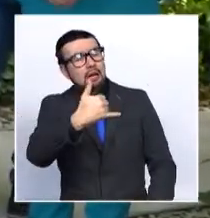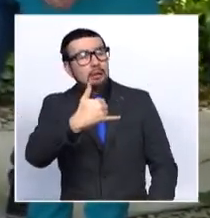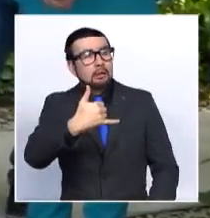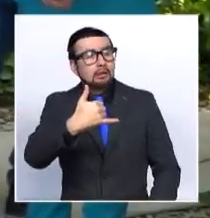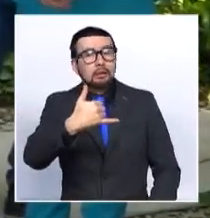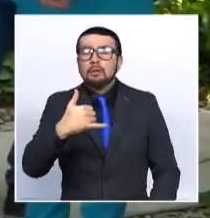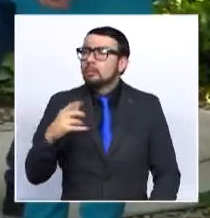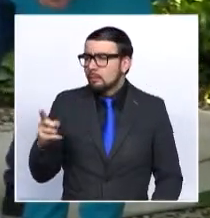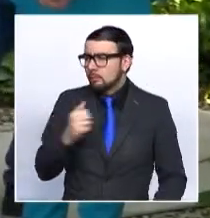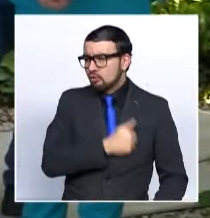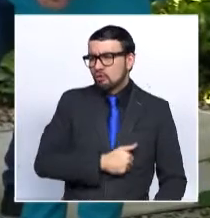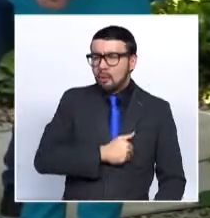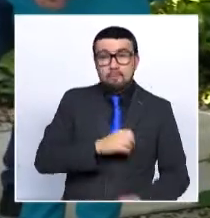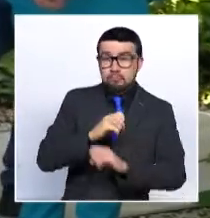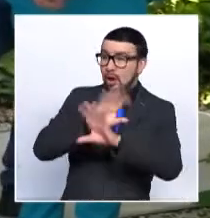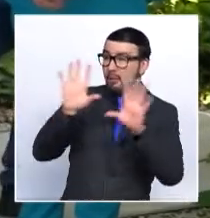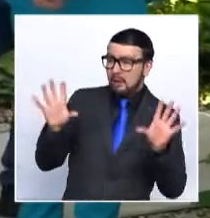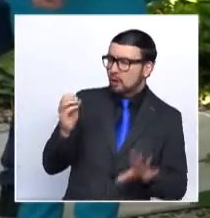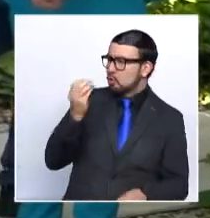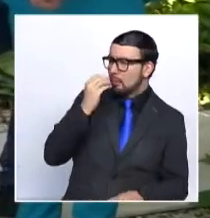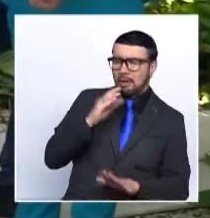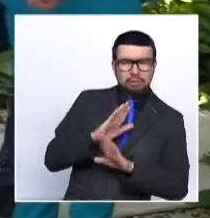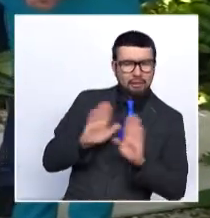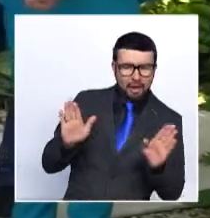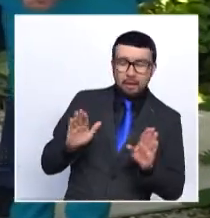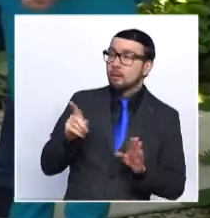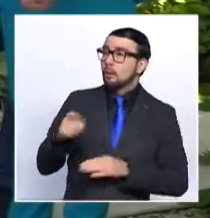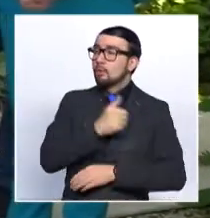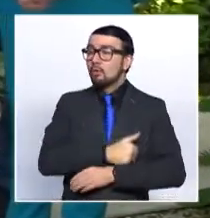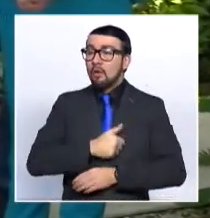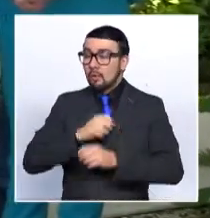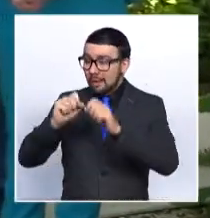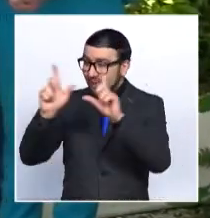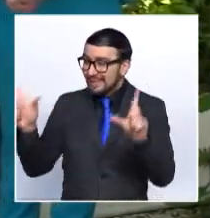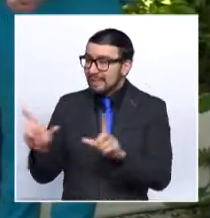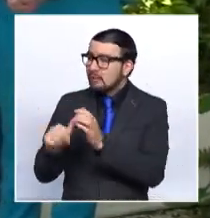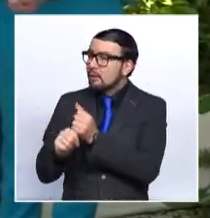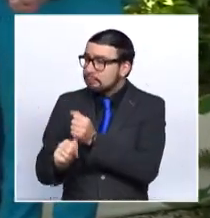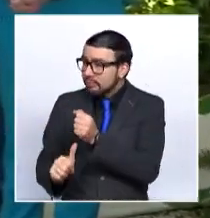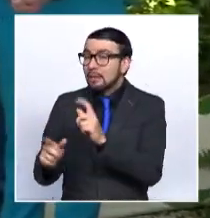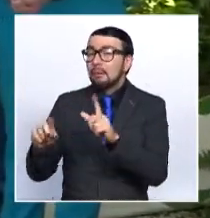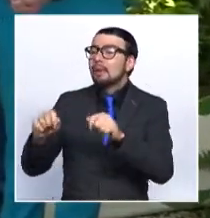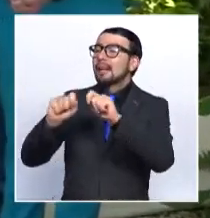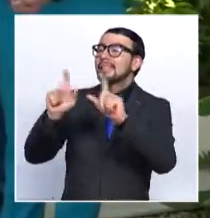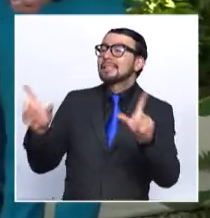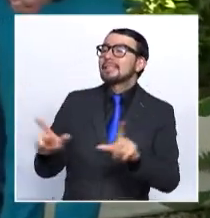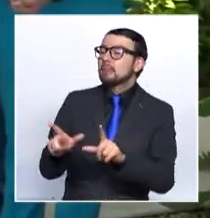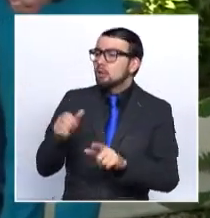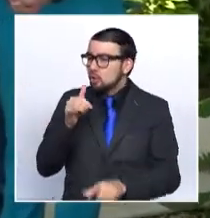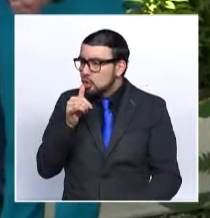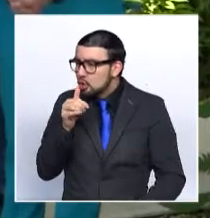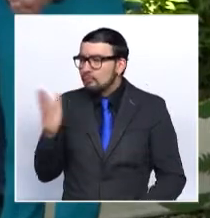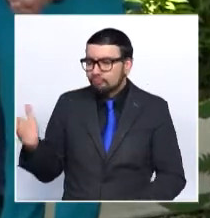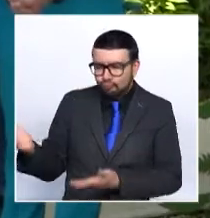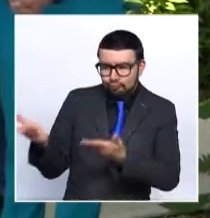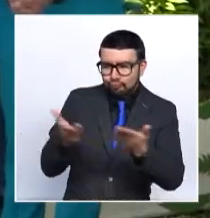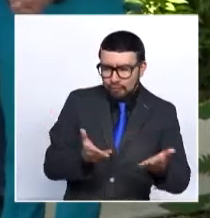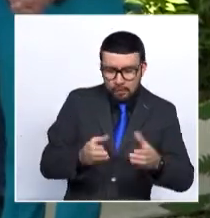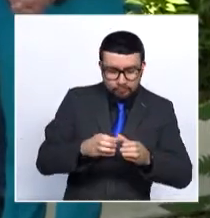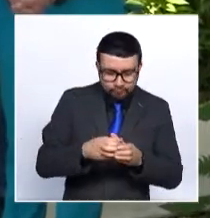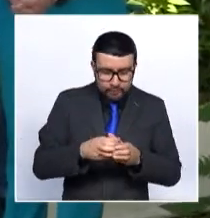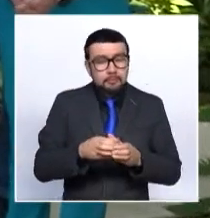que vengan ayunas, que traiga un coprológico y un parcial de orina y que le podamos hacer exámenes de laboratorio que además se